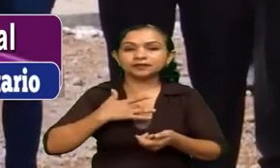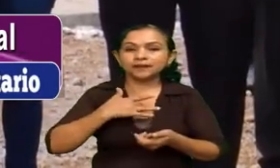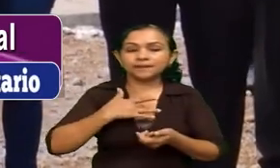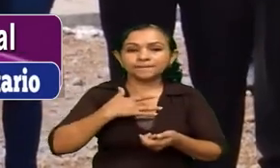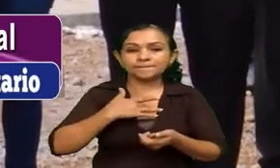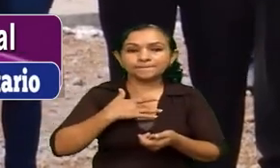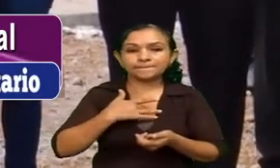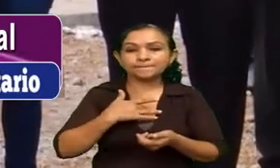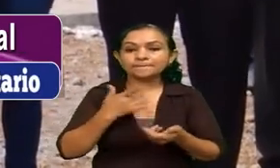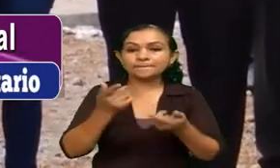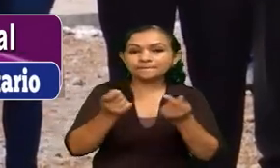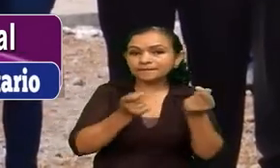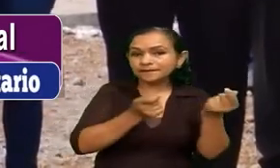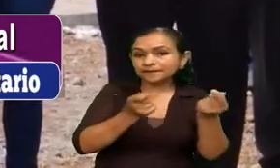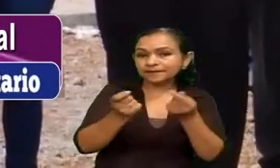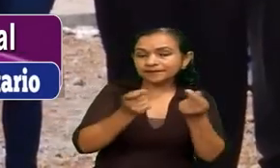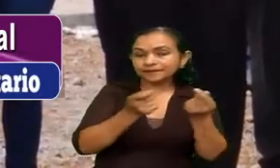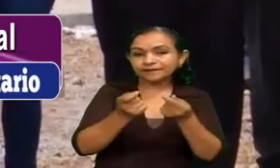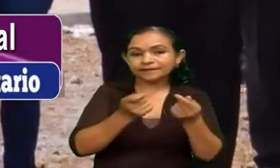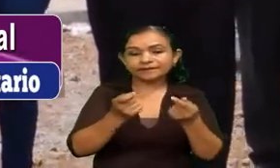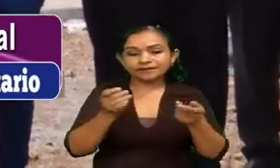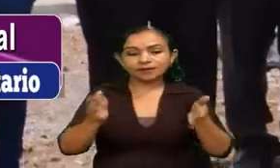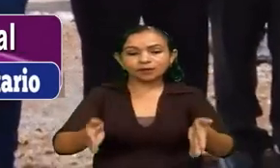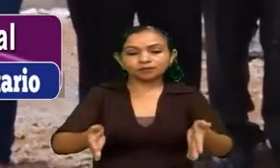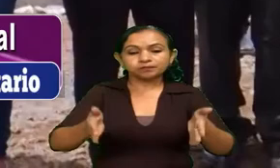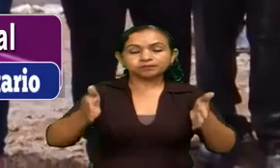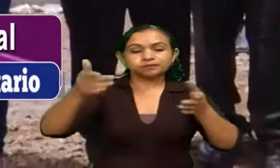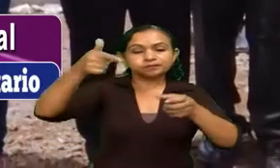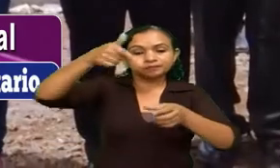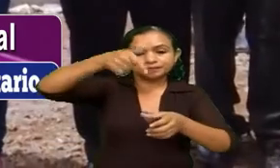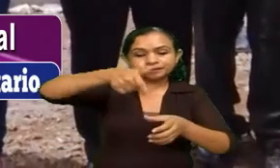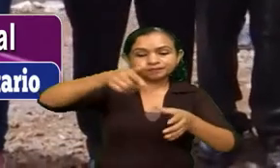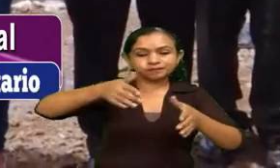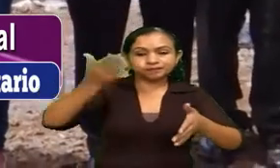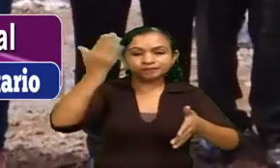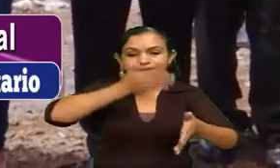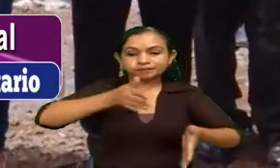una logística de llevarle el combustible